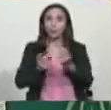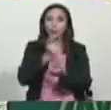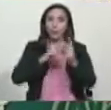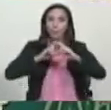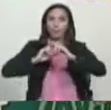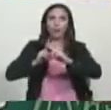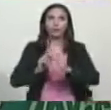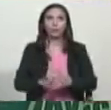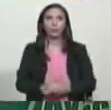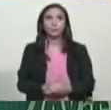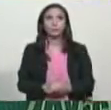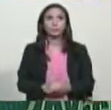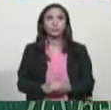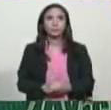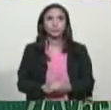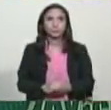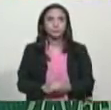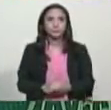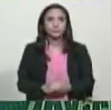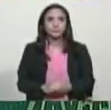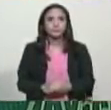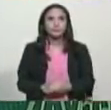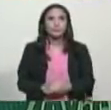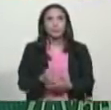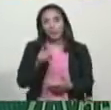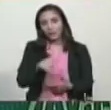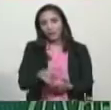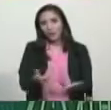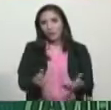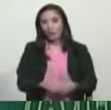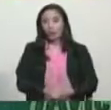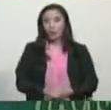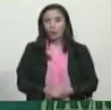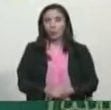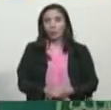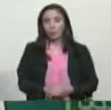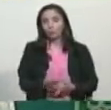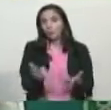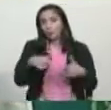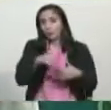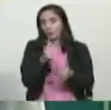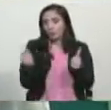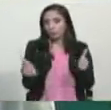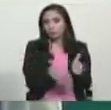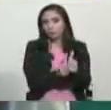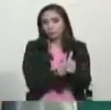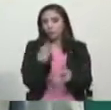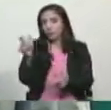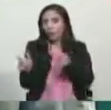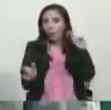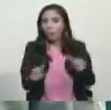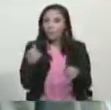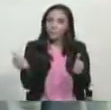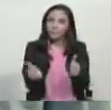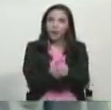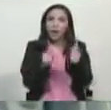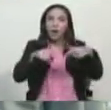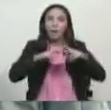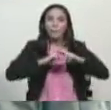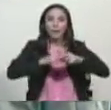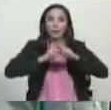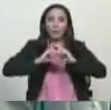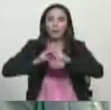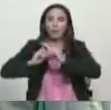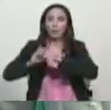donde le comentamos acá a nuestro general Aguilera para que nos acompañe, nuestro almirante, para hacer entrega